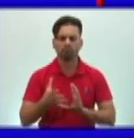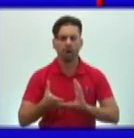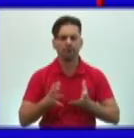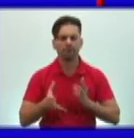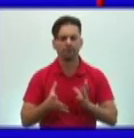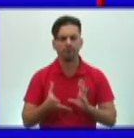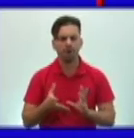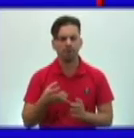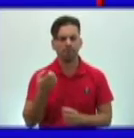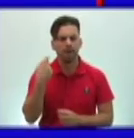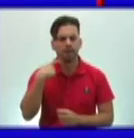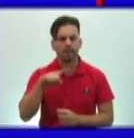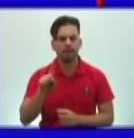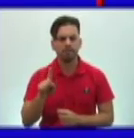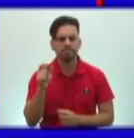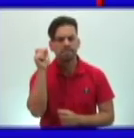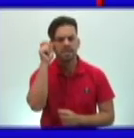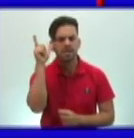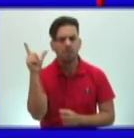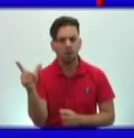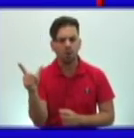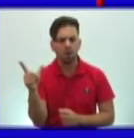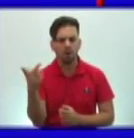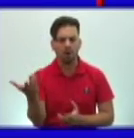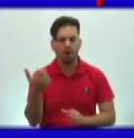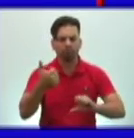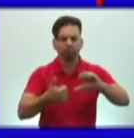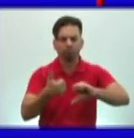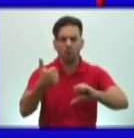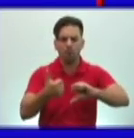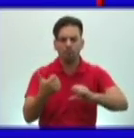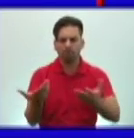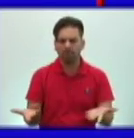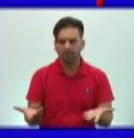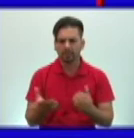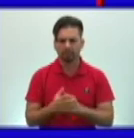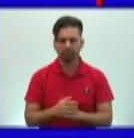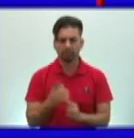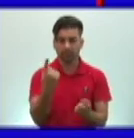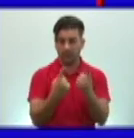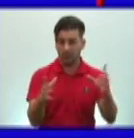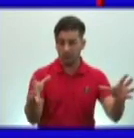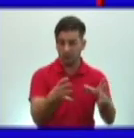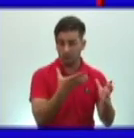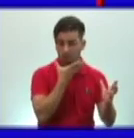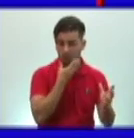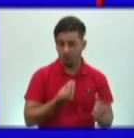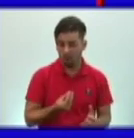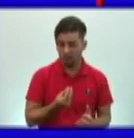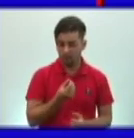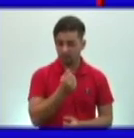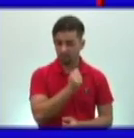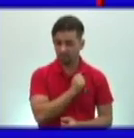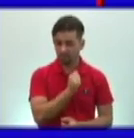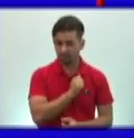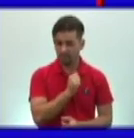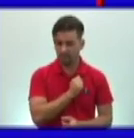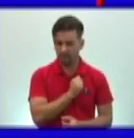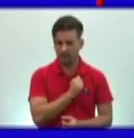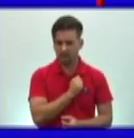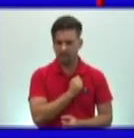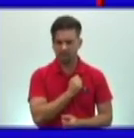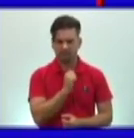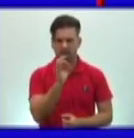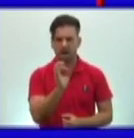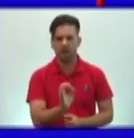también ideológicas y comportamentales. Aquellos jóvenes que aspiran desde una descontextualización de su